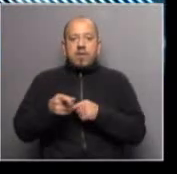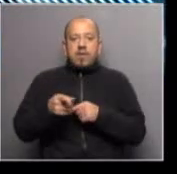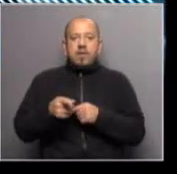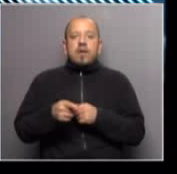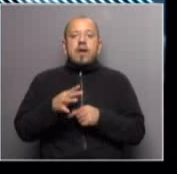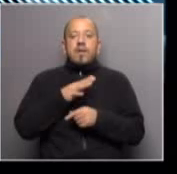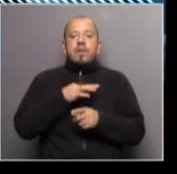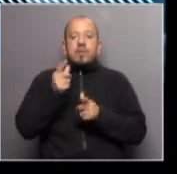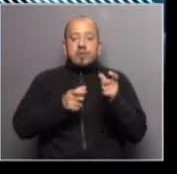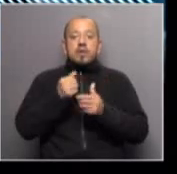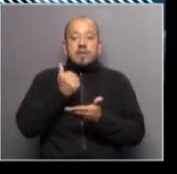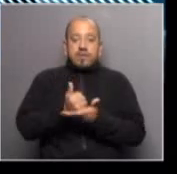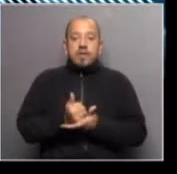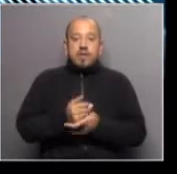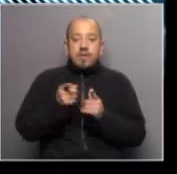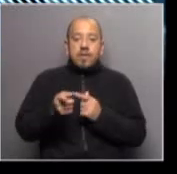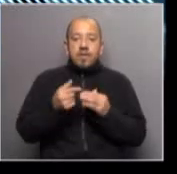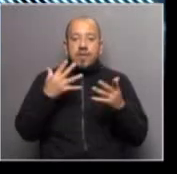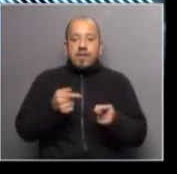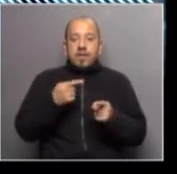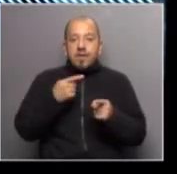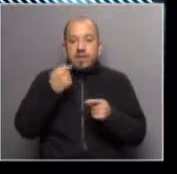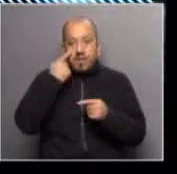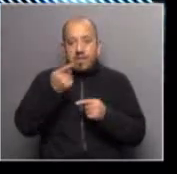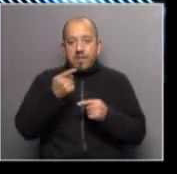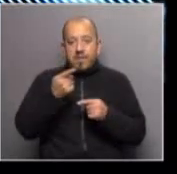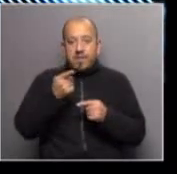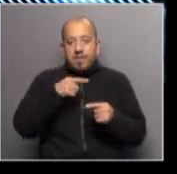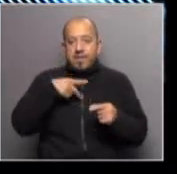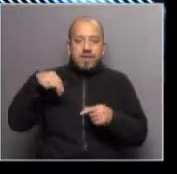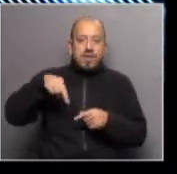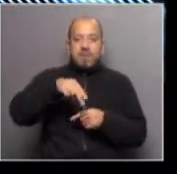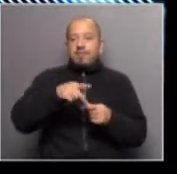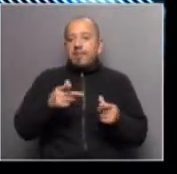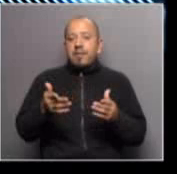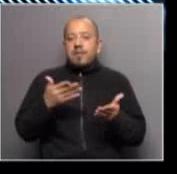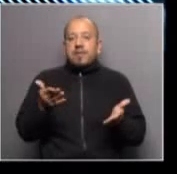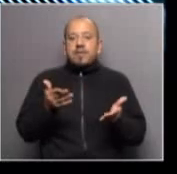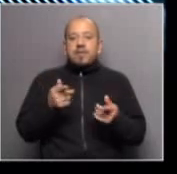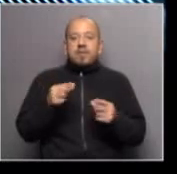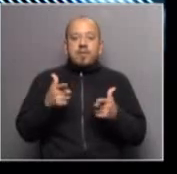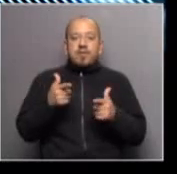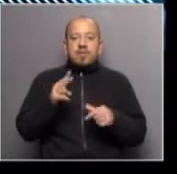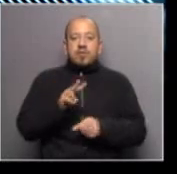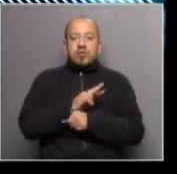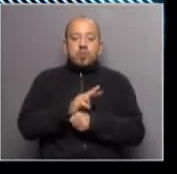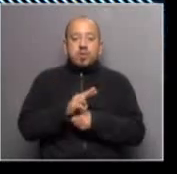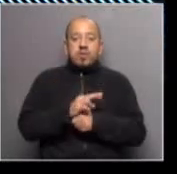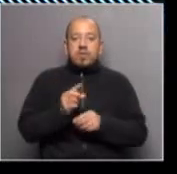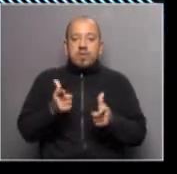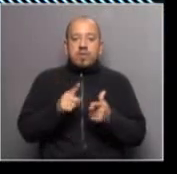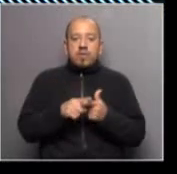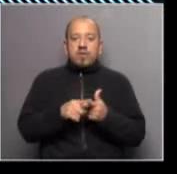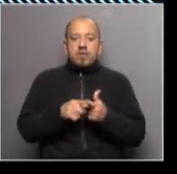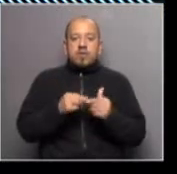en la plaza y que querían entrar y que querían cruzar o como hace, no teníamos seguridad, nada. Este video se gastó